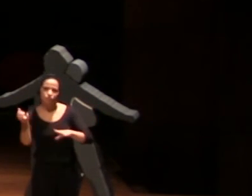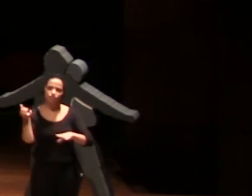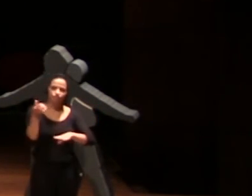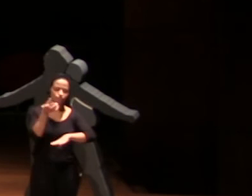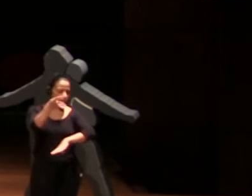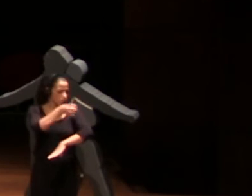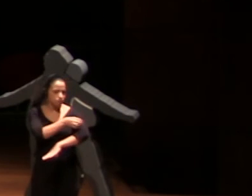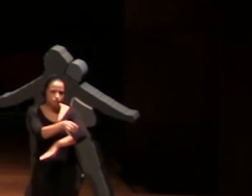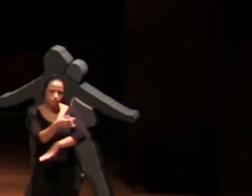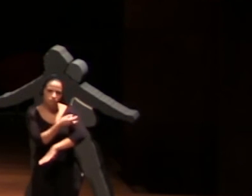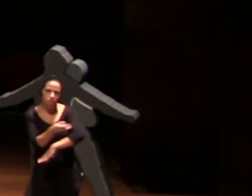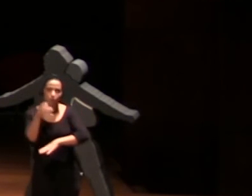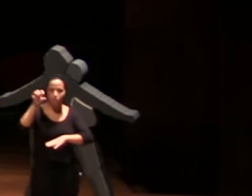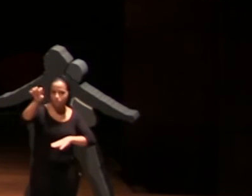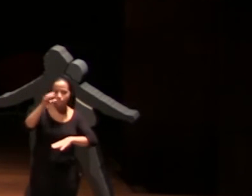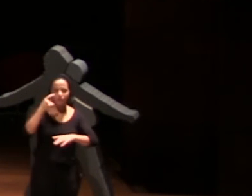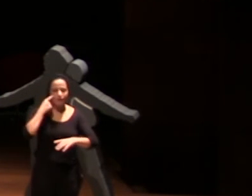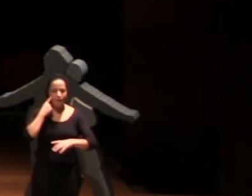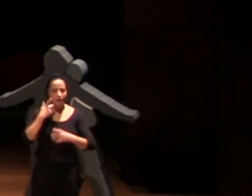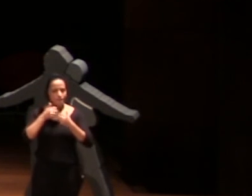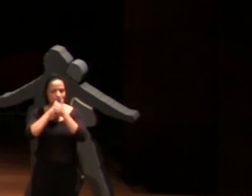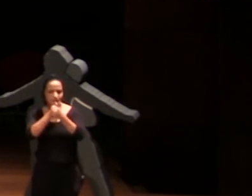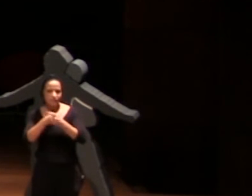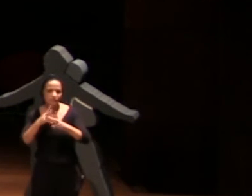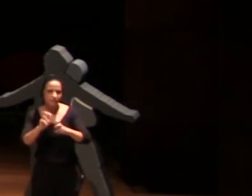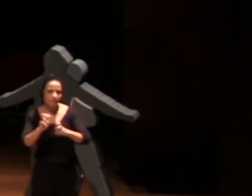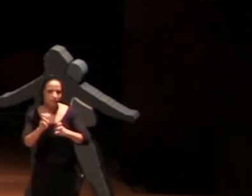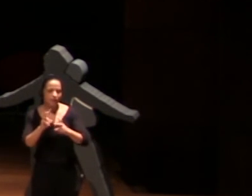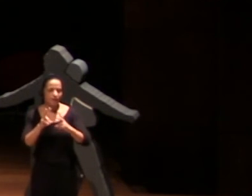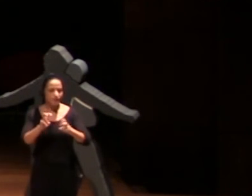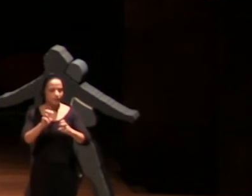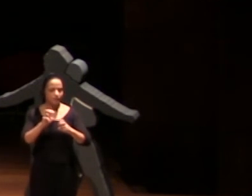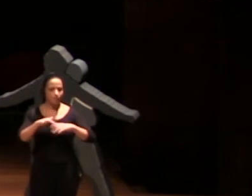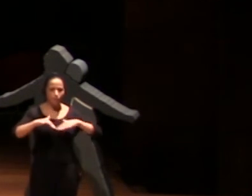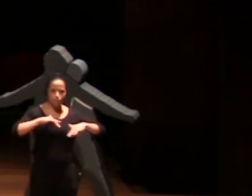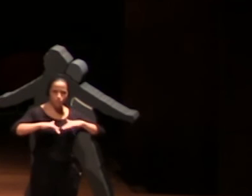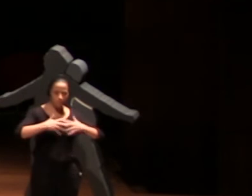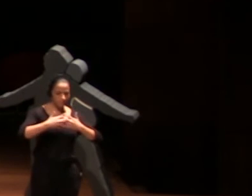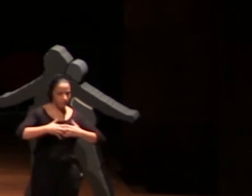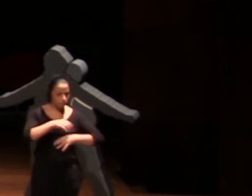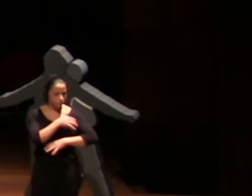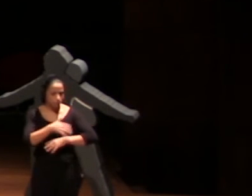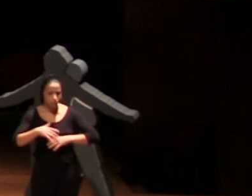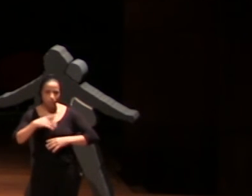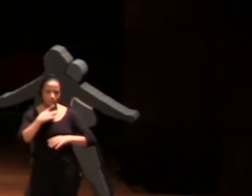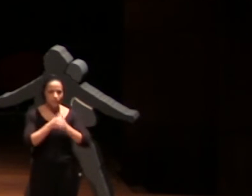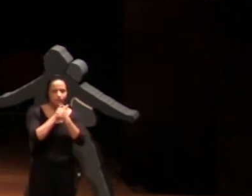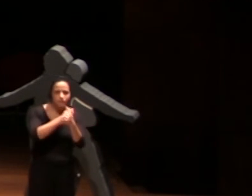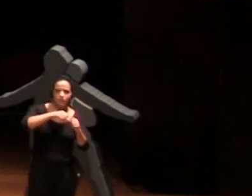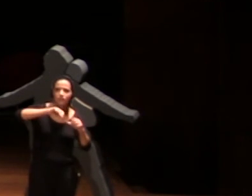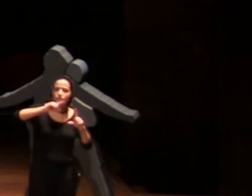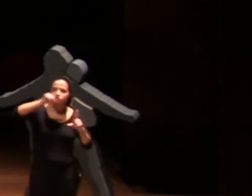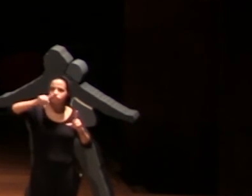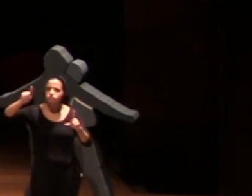un seguimiento sin poner sensores en la piel del verdadero movimiento que podíamos rastrear